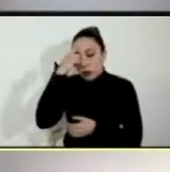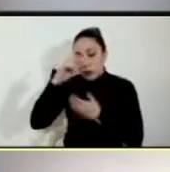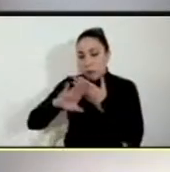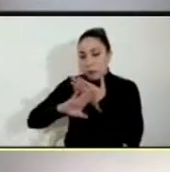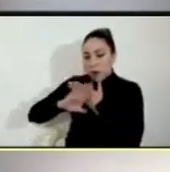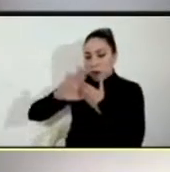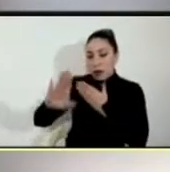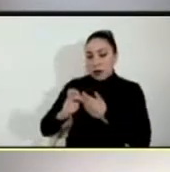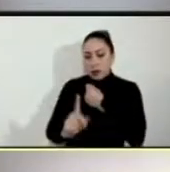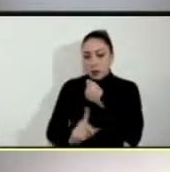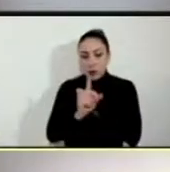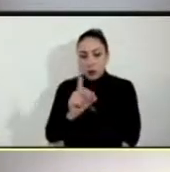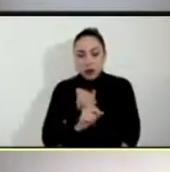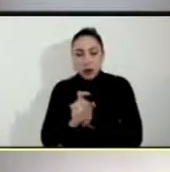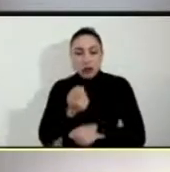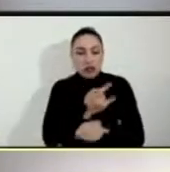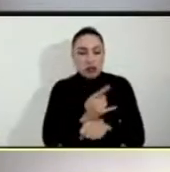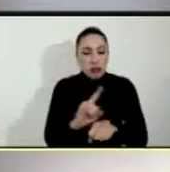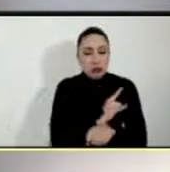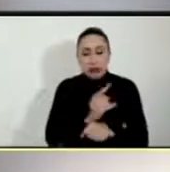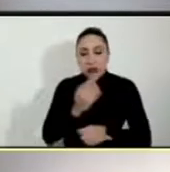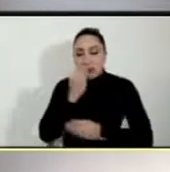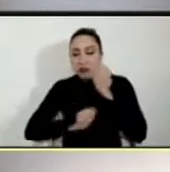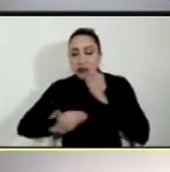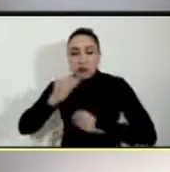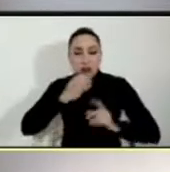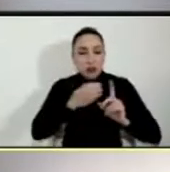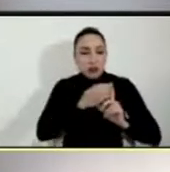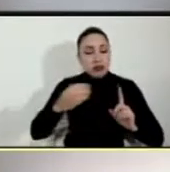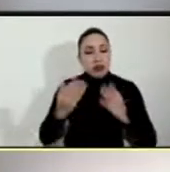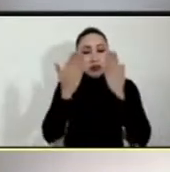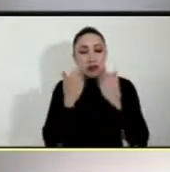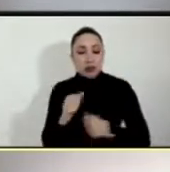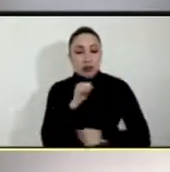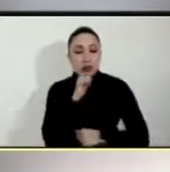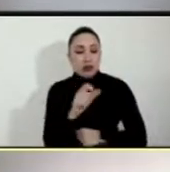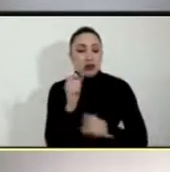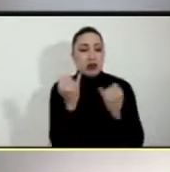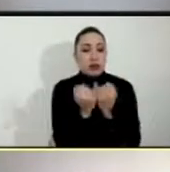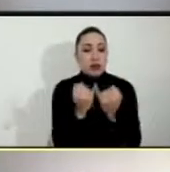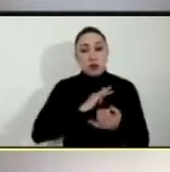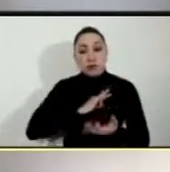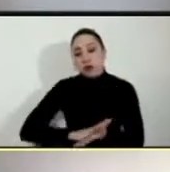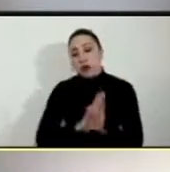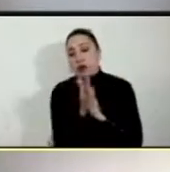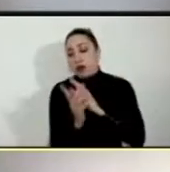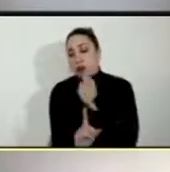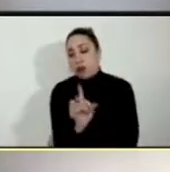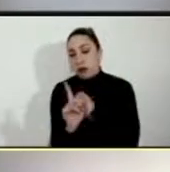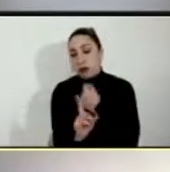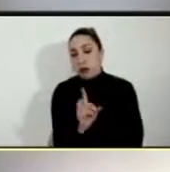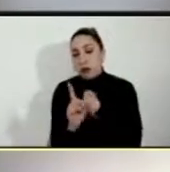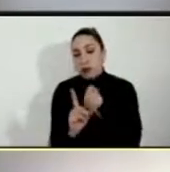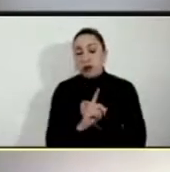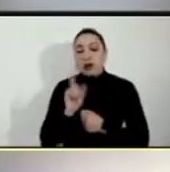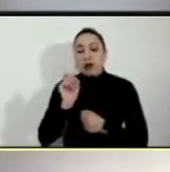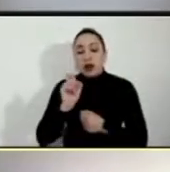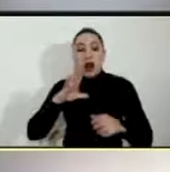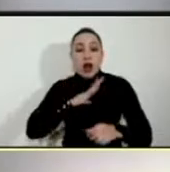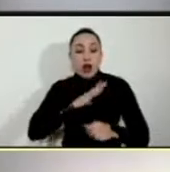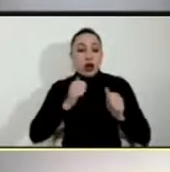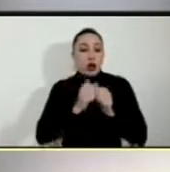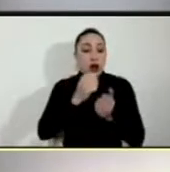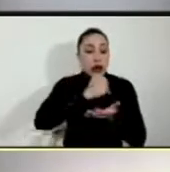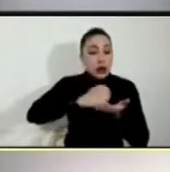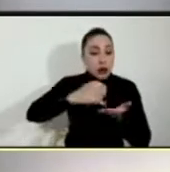de manera más eficaz a las amenazas y los desastres que afectan a la agricultura, la seguridad